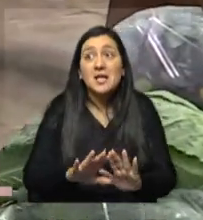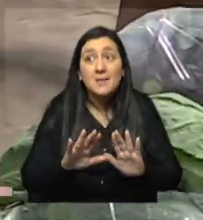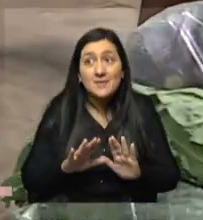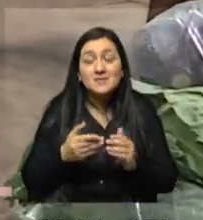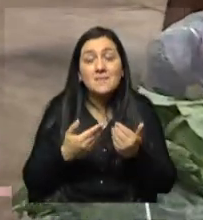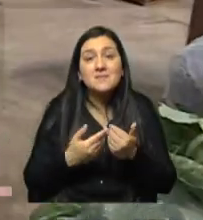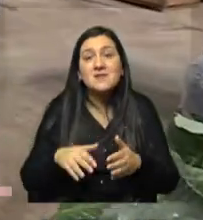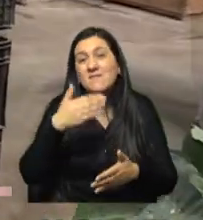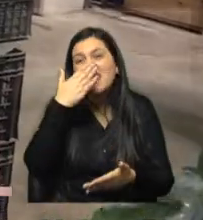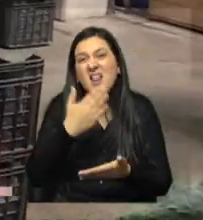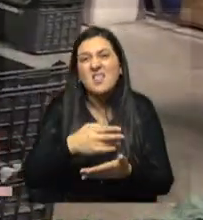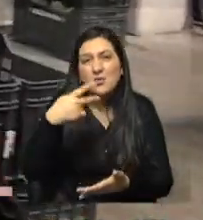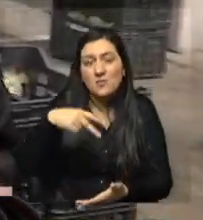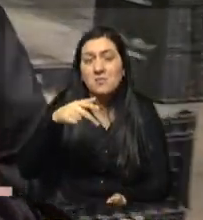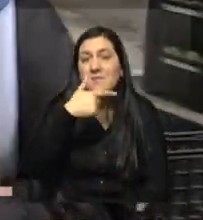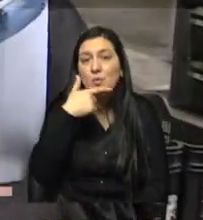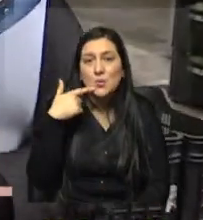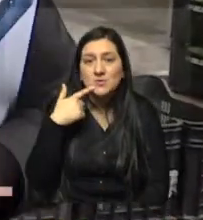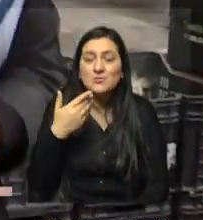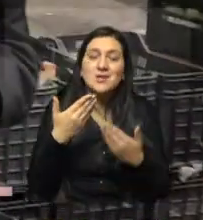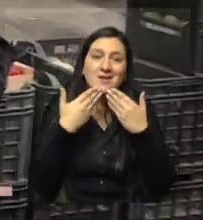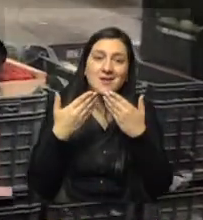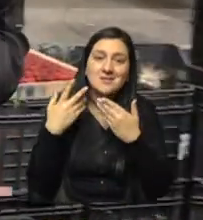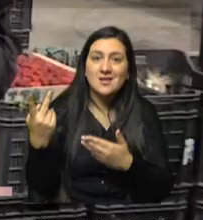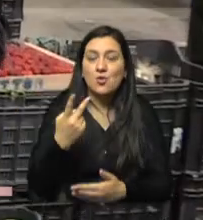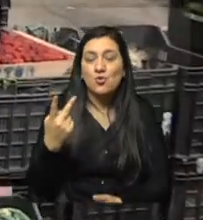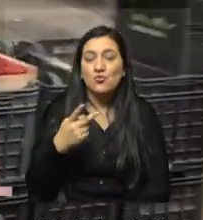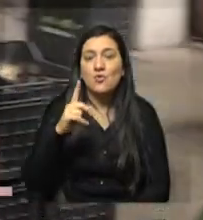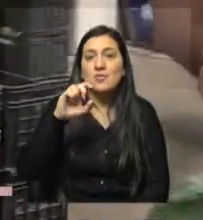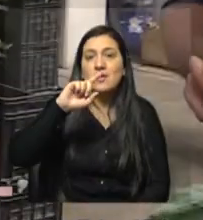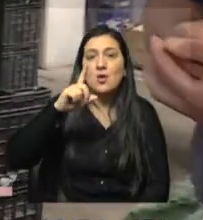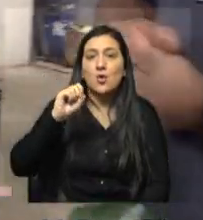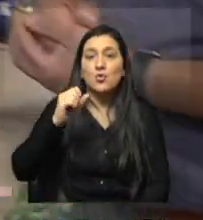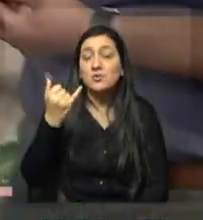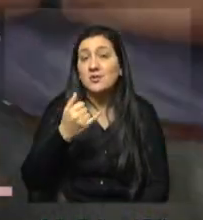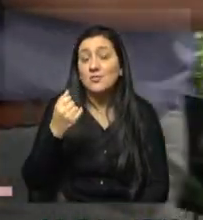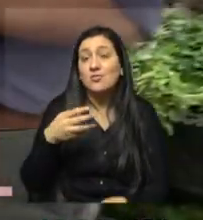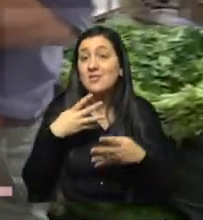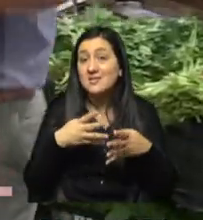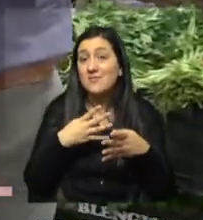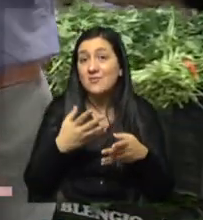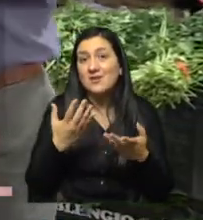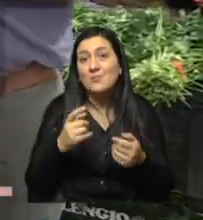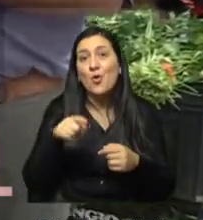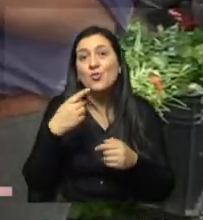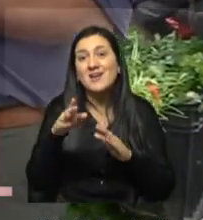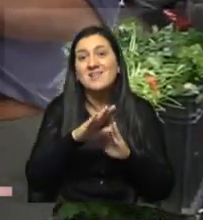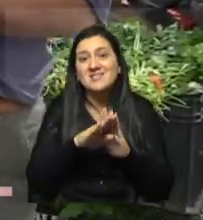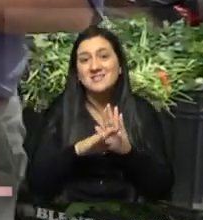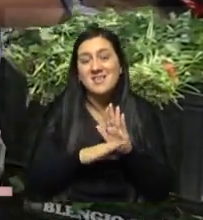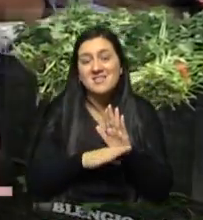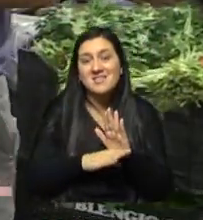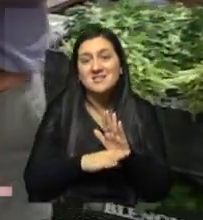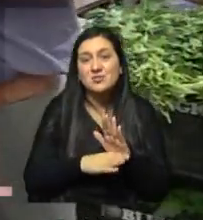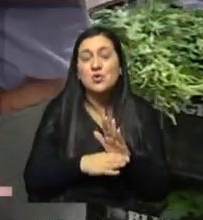para fines de noviembre. Muchísimas gracias a los dos. Y bueno, Diego, ya quedaste con el desafío. Para la próxima queremos otras sugerencias, ¿no? De recetas